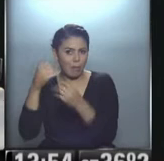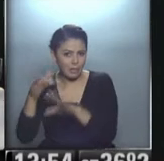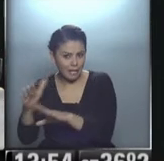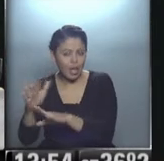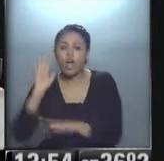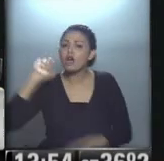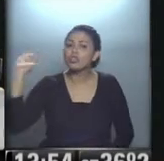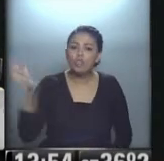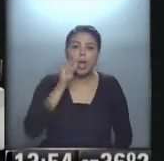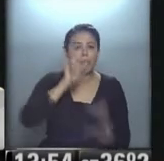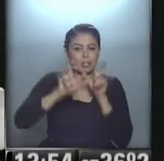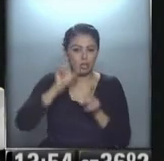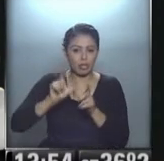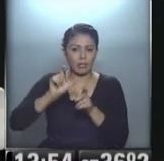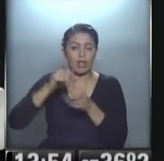todos los